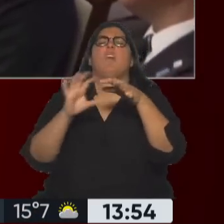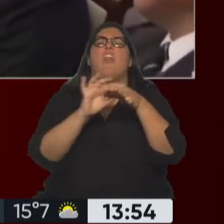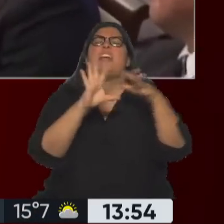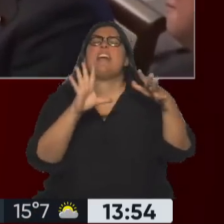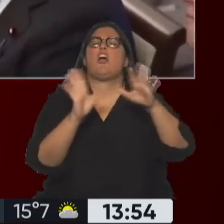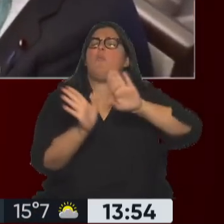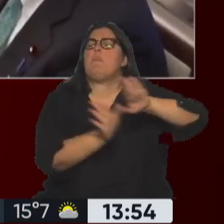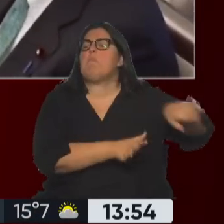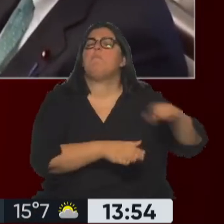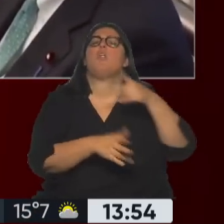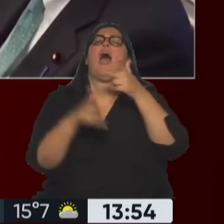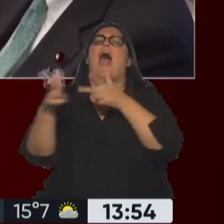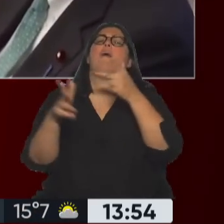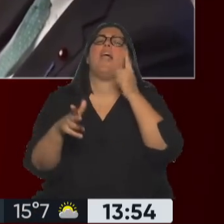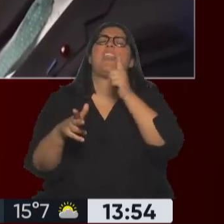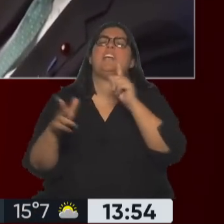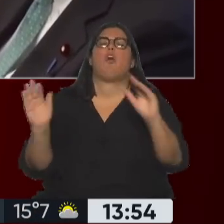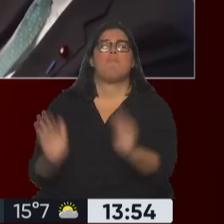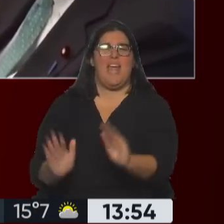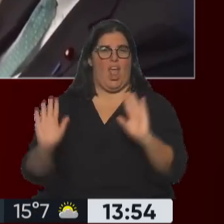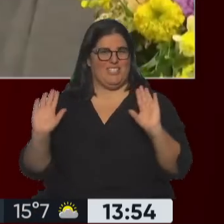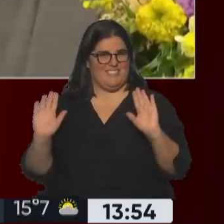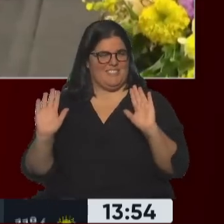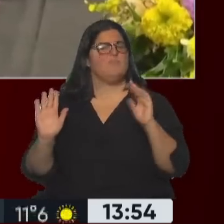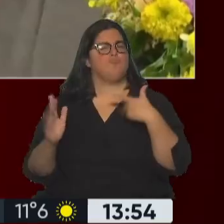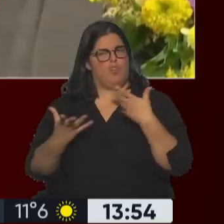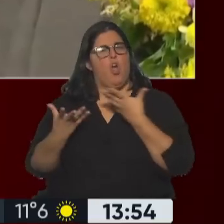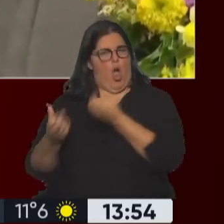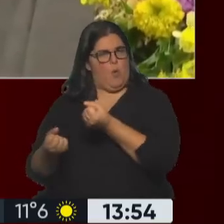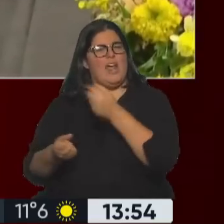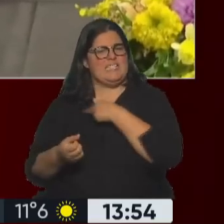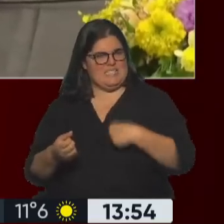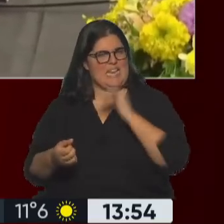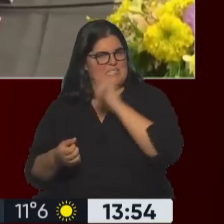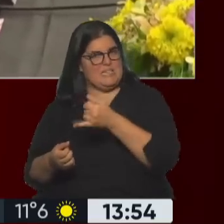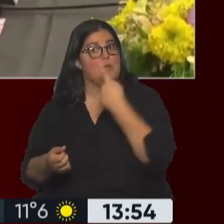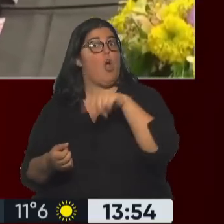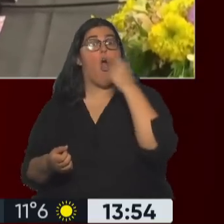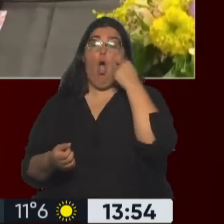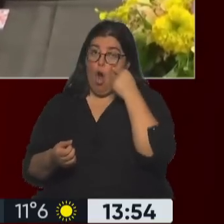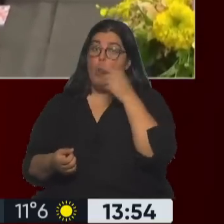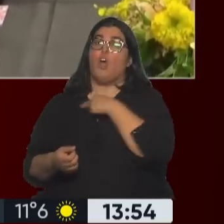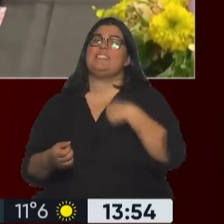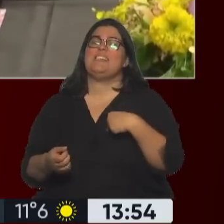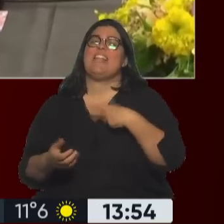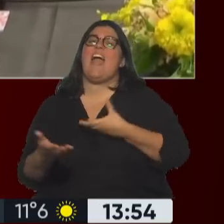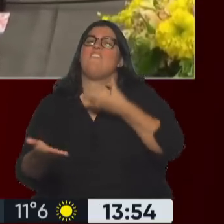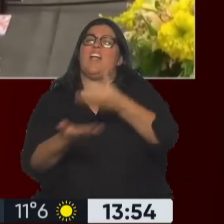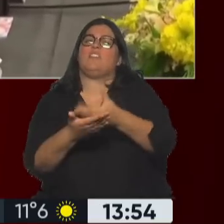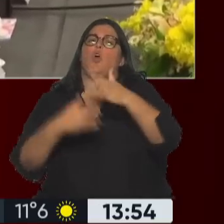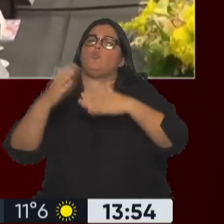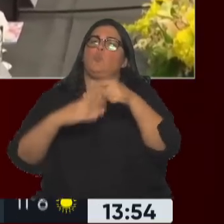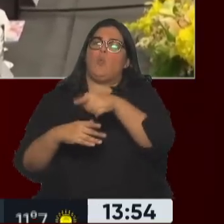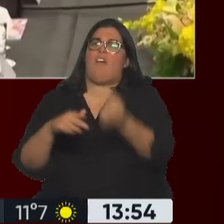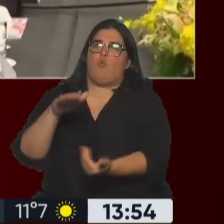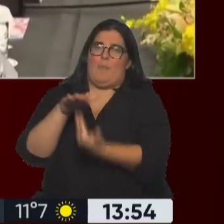reducción de riesgos. ¿Qué significa esto? Es cooperemos con China, pero seamos atentos a las inversiones chinas en, por ejemplo, infraestructura crítica, algo de lo que habla